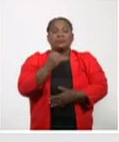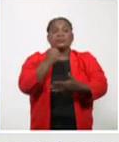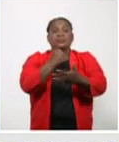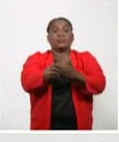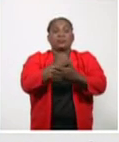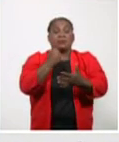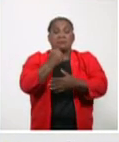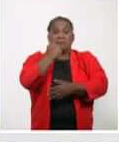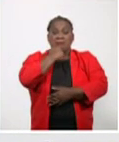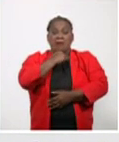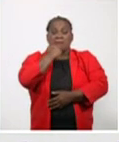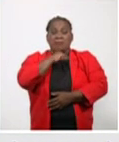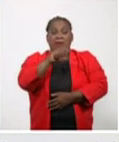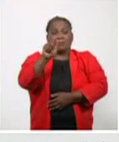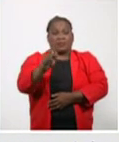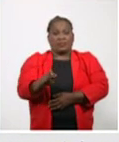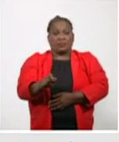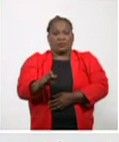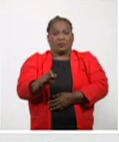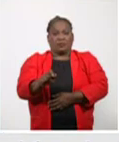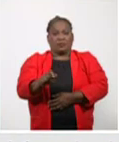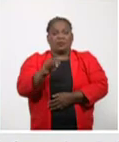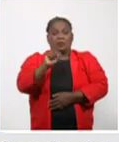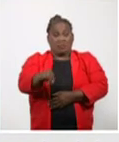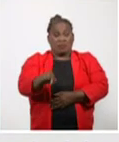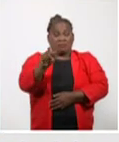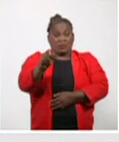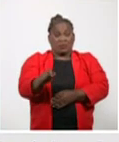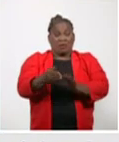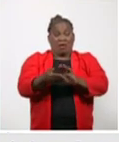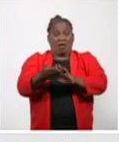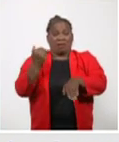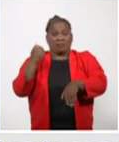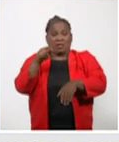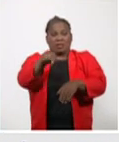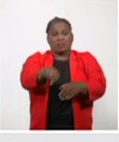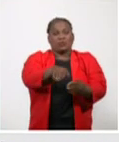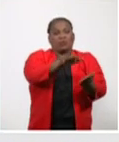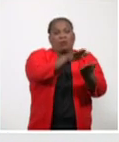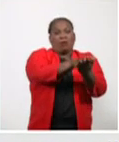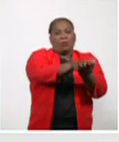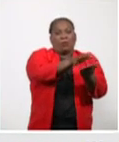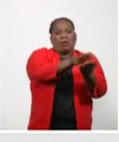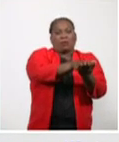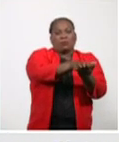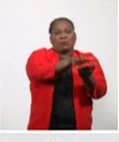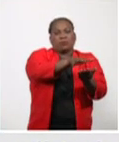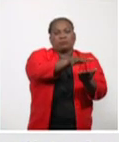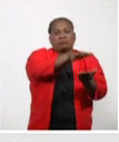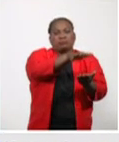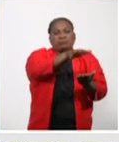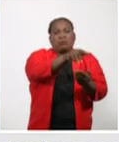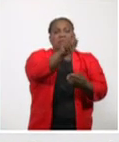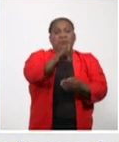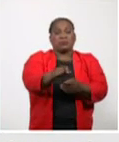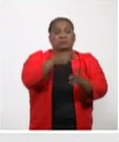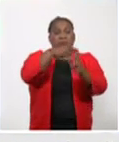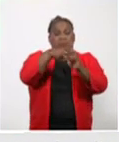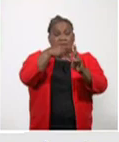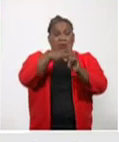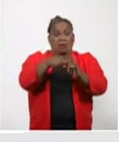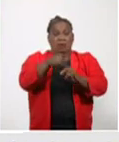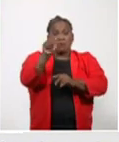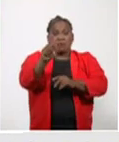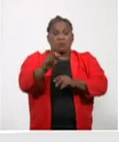casos que los que se den de alta, pues va acumulando el número de personas positivas a la COVID